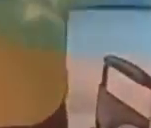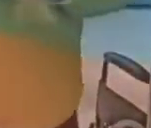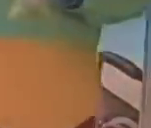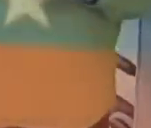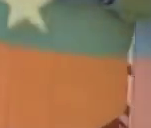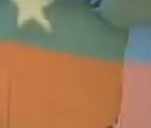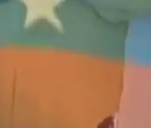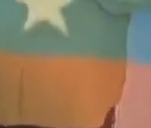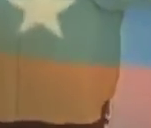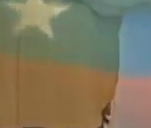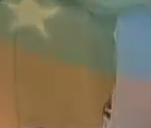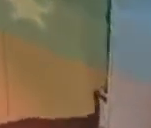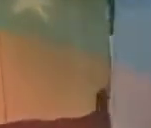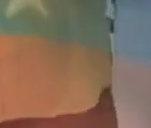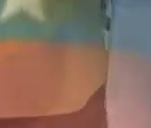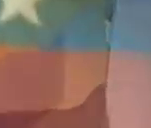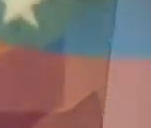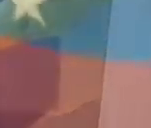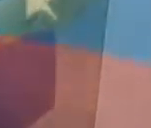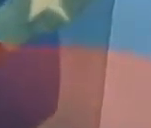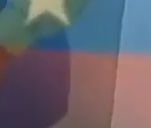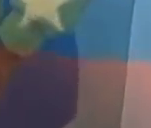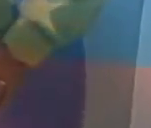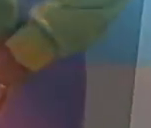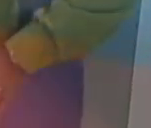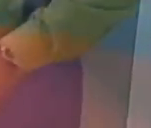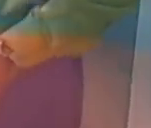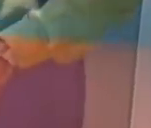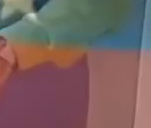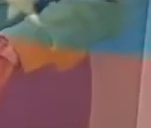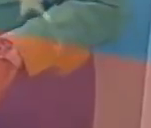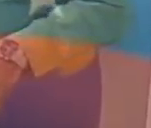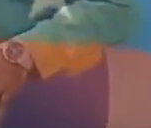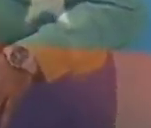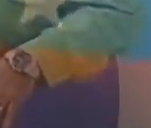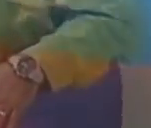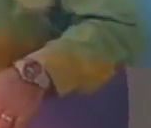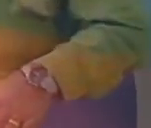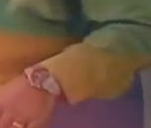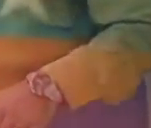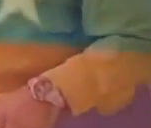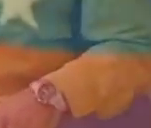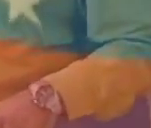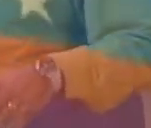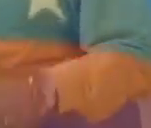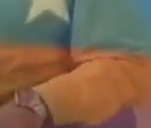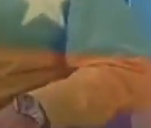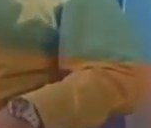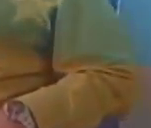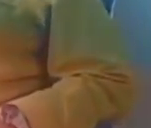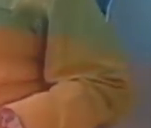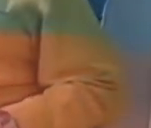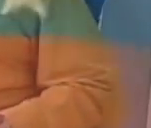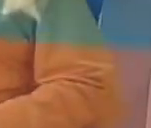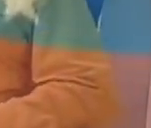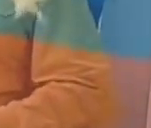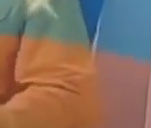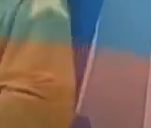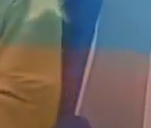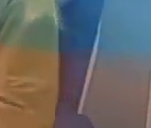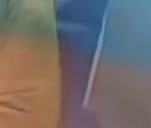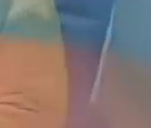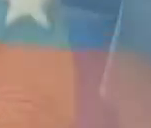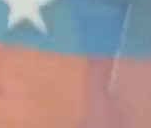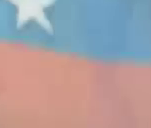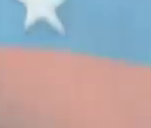tratamientos disponibles y jornadas de fumigación también que se estarán realizando en el país. La